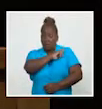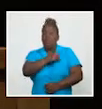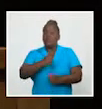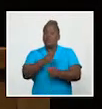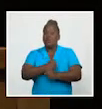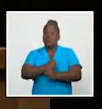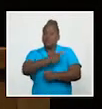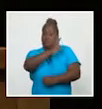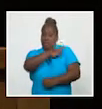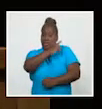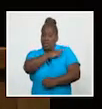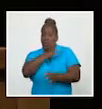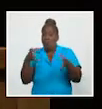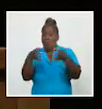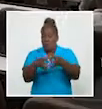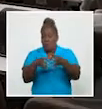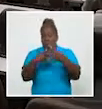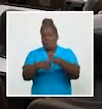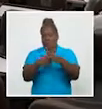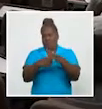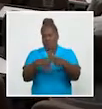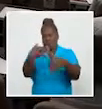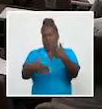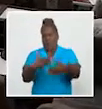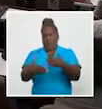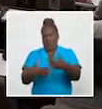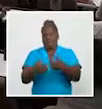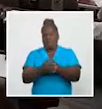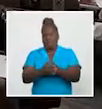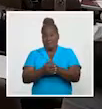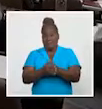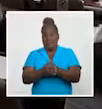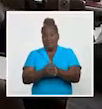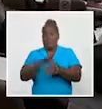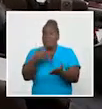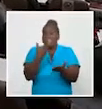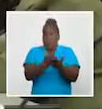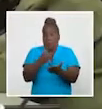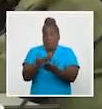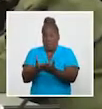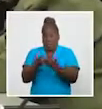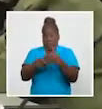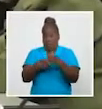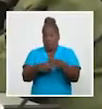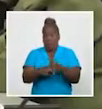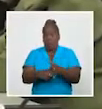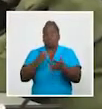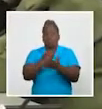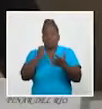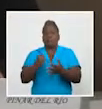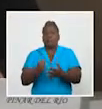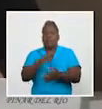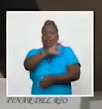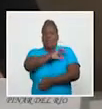dar como algo muy, muy positivo la incorporación de un hombre que le va a dar mucha fuerza, un hombre joven que le da mucha